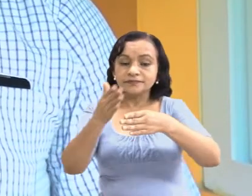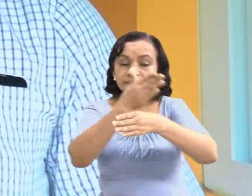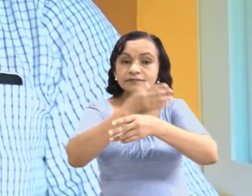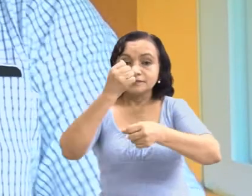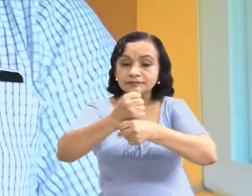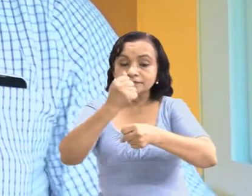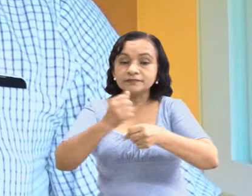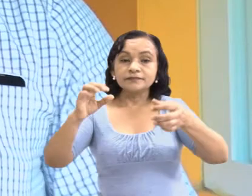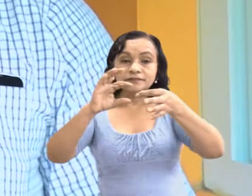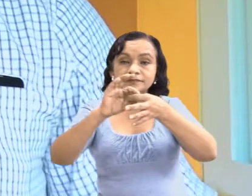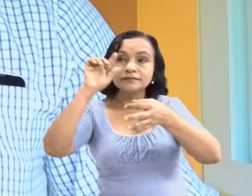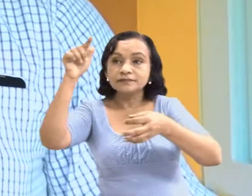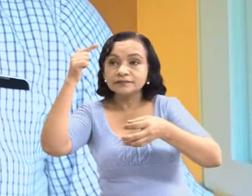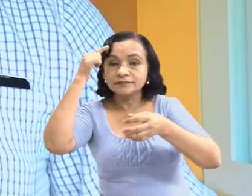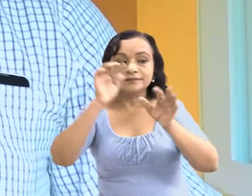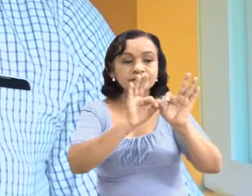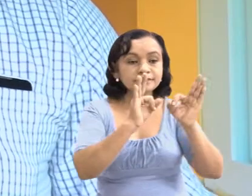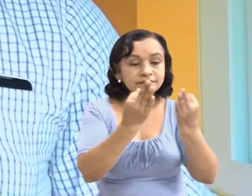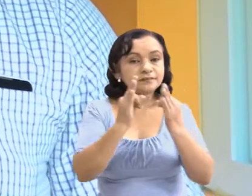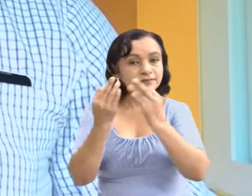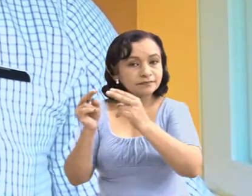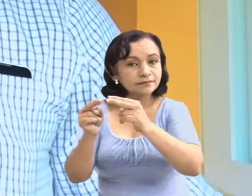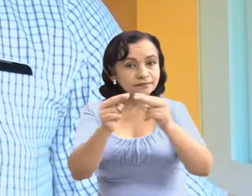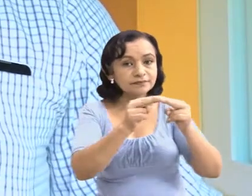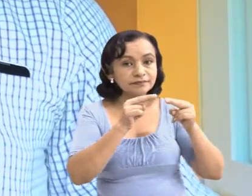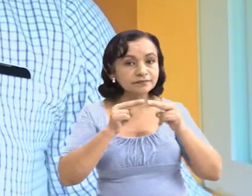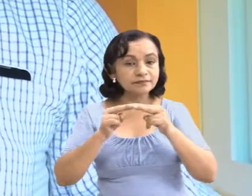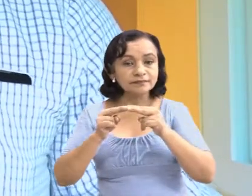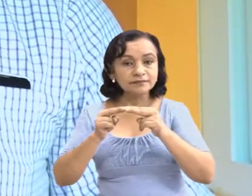trabajando de la mano con el gobierno y las familias y todas